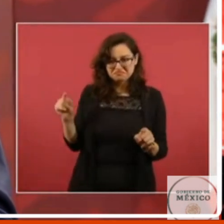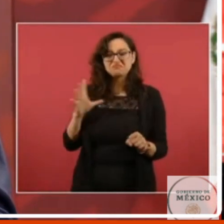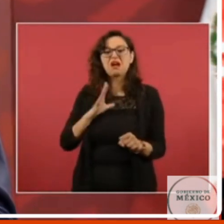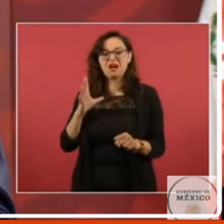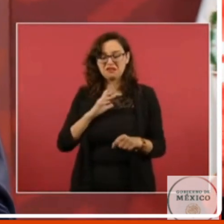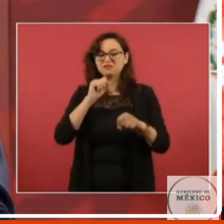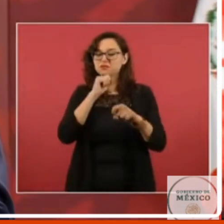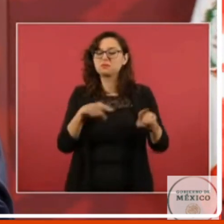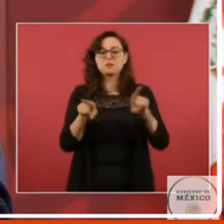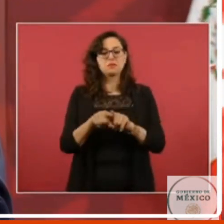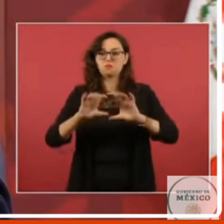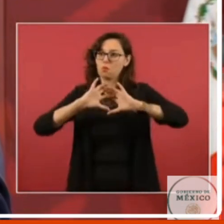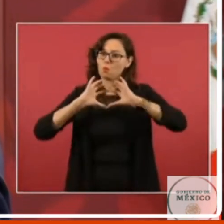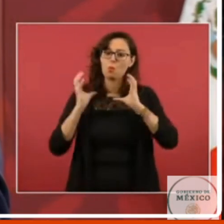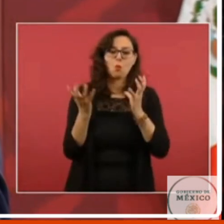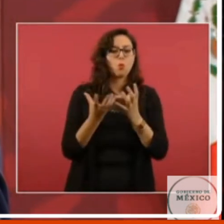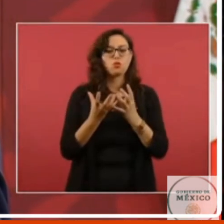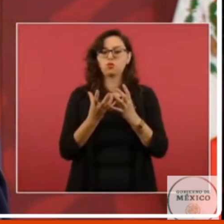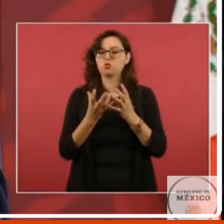mundial. ¿Sí?